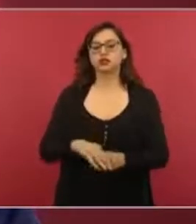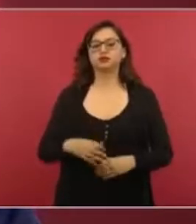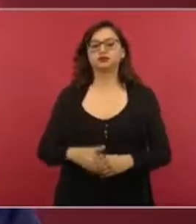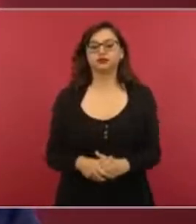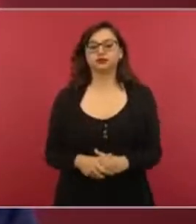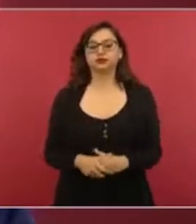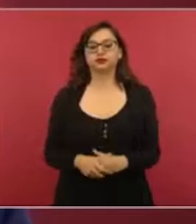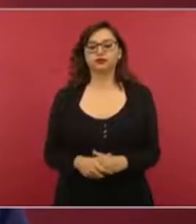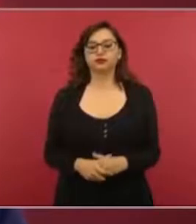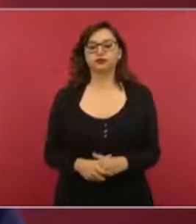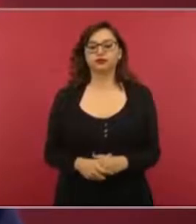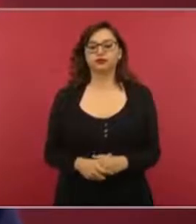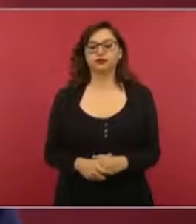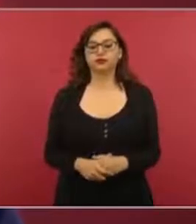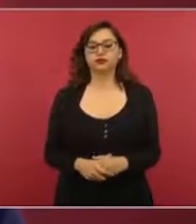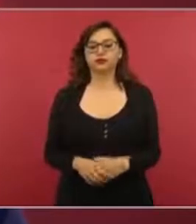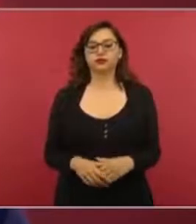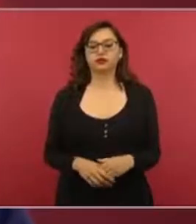muy temprano a las 8,